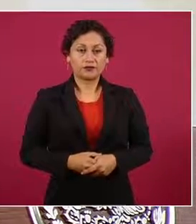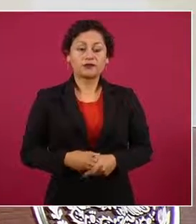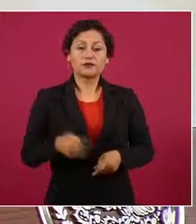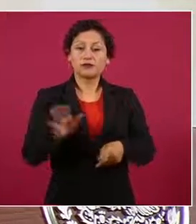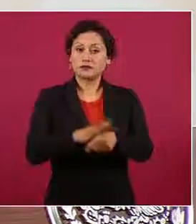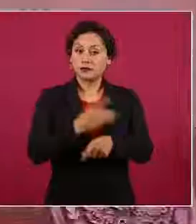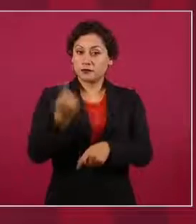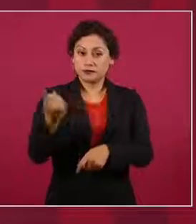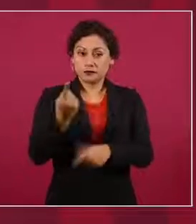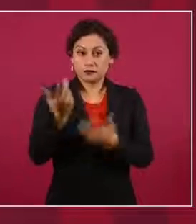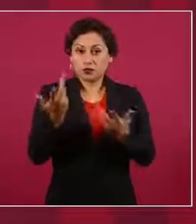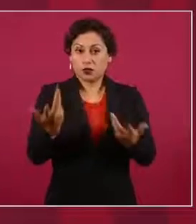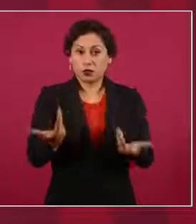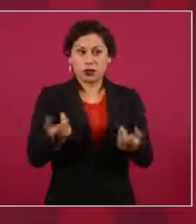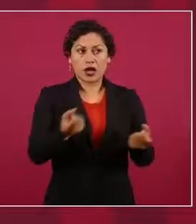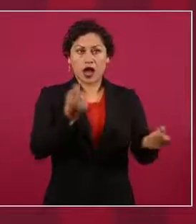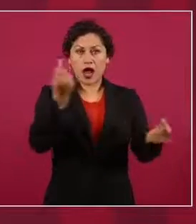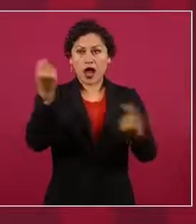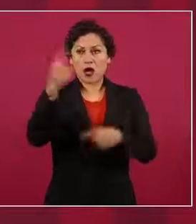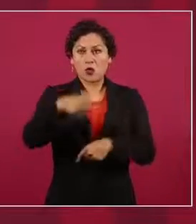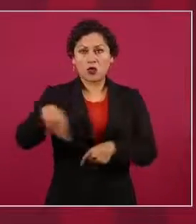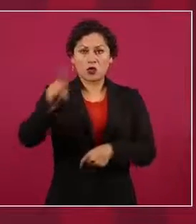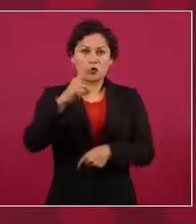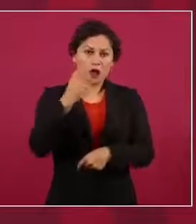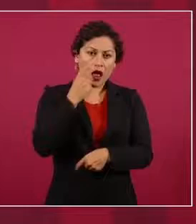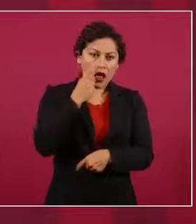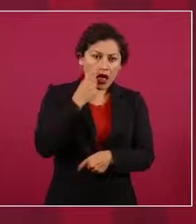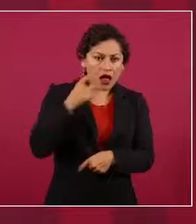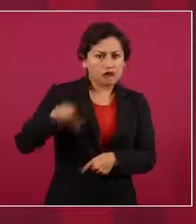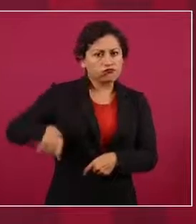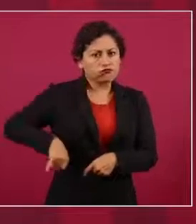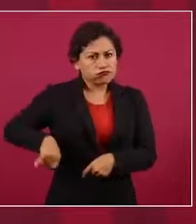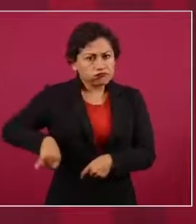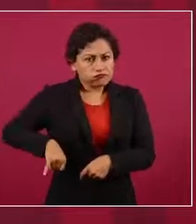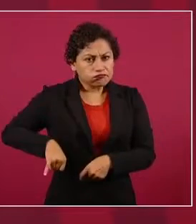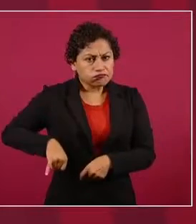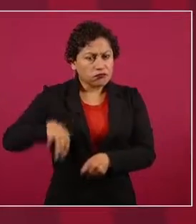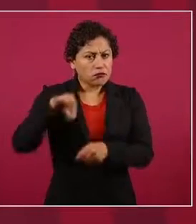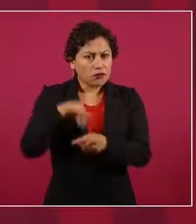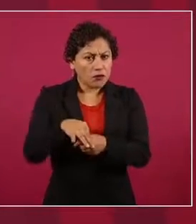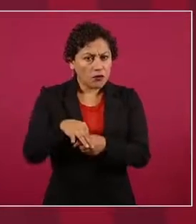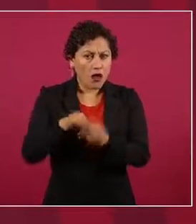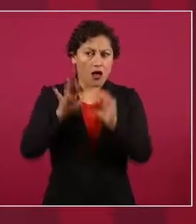intereses políticos, electorales, legítimos,